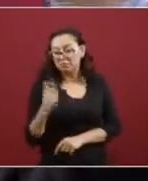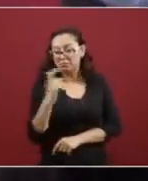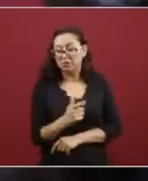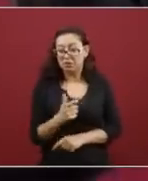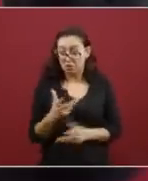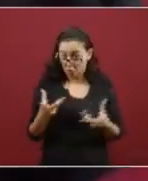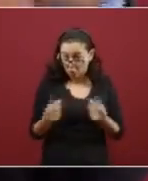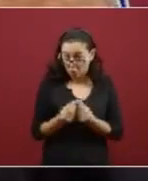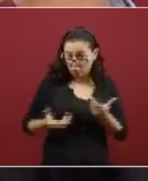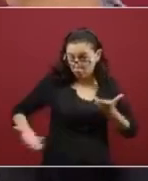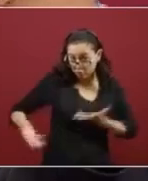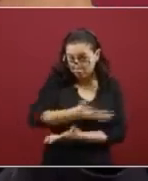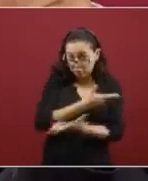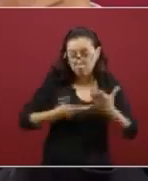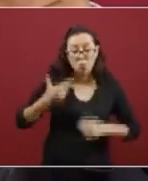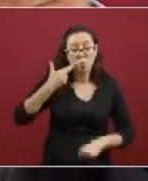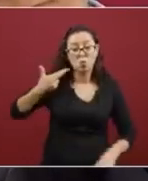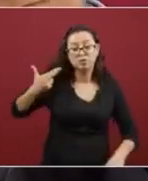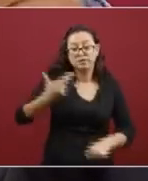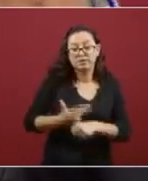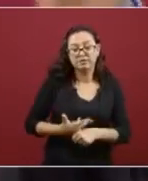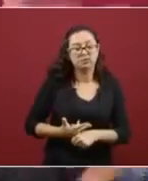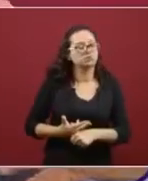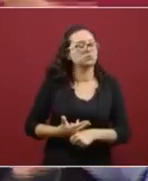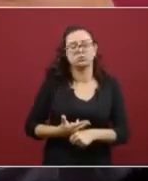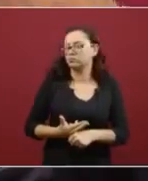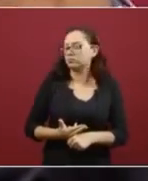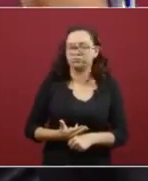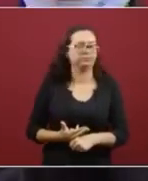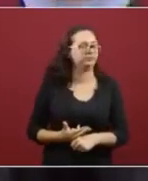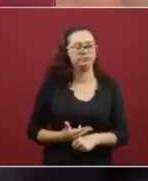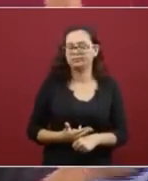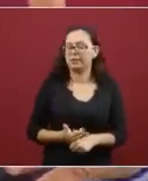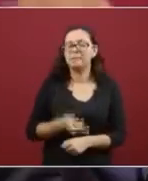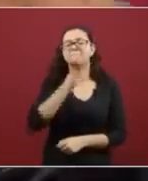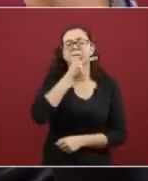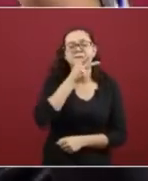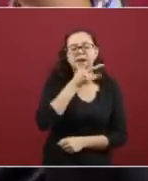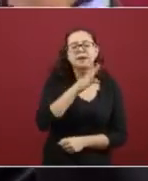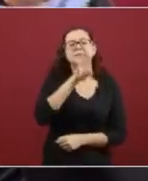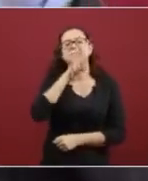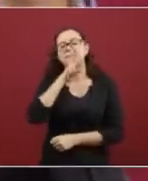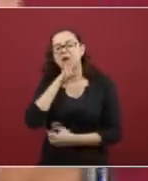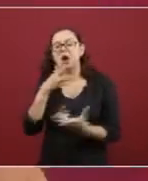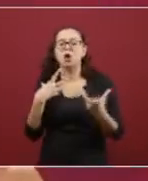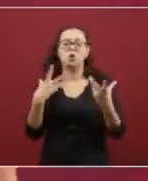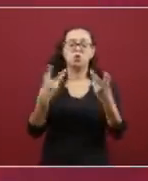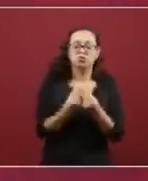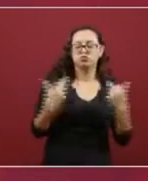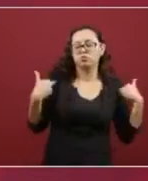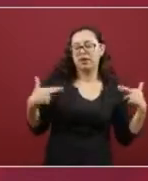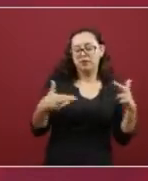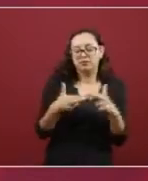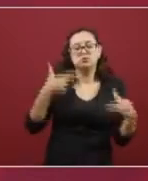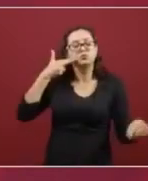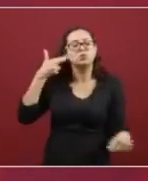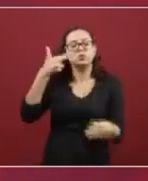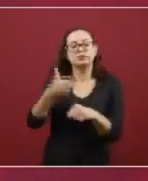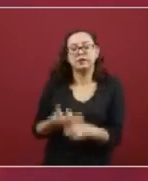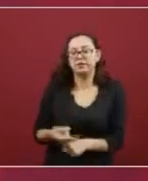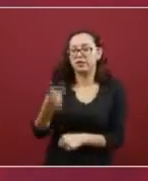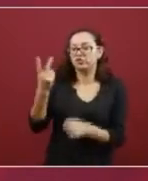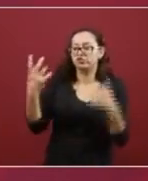la corresponsabilidad de padres de familia en el nuevo